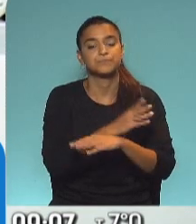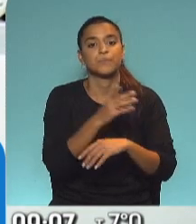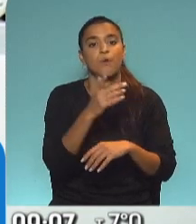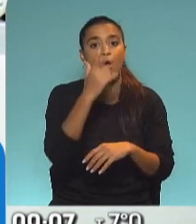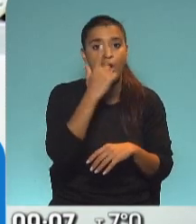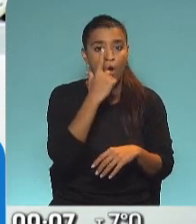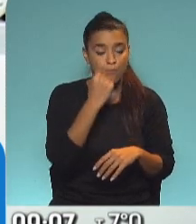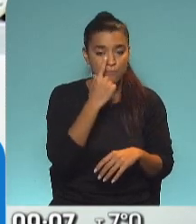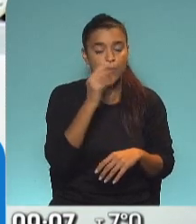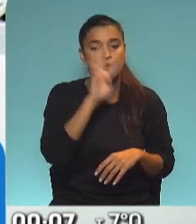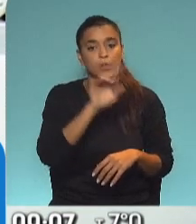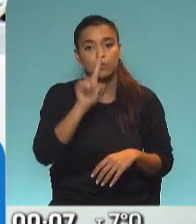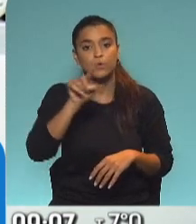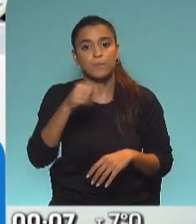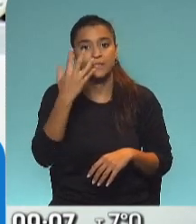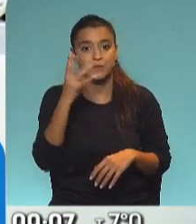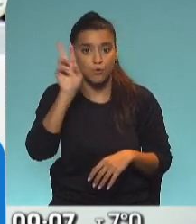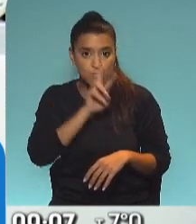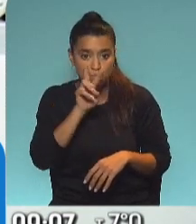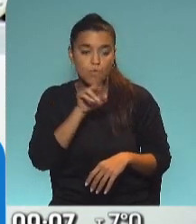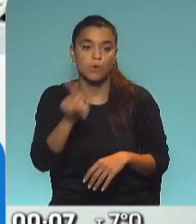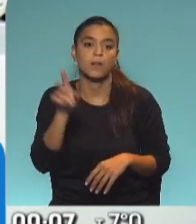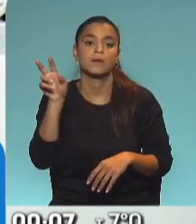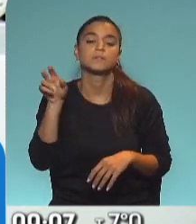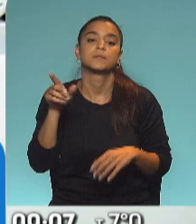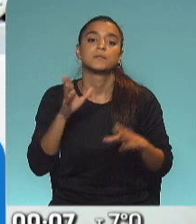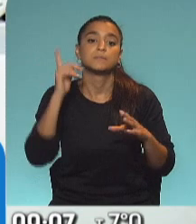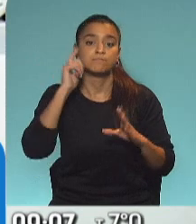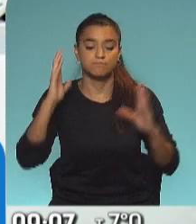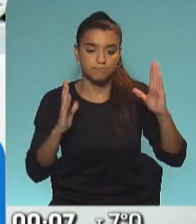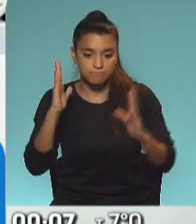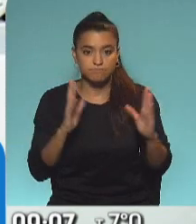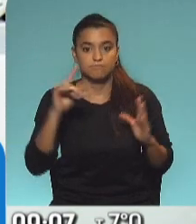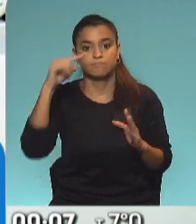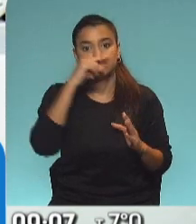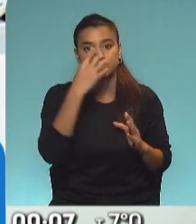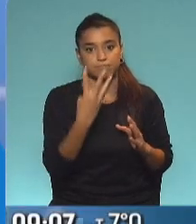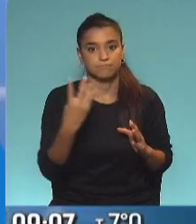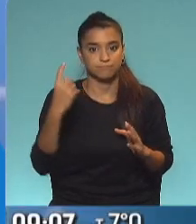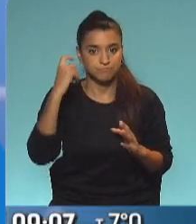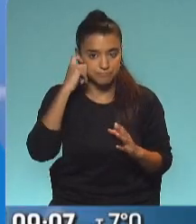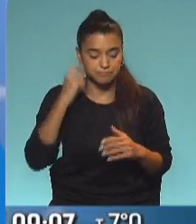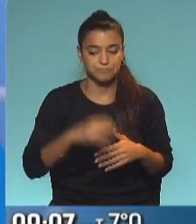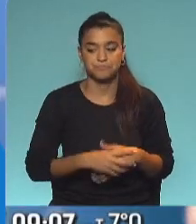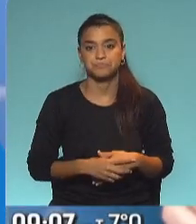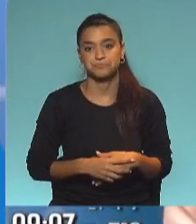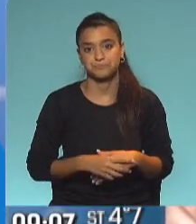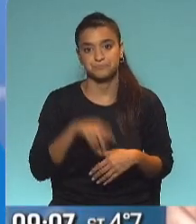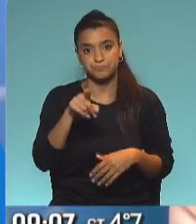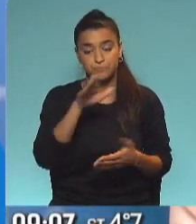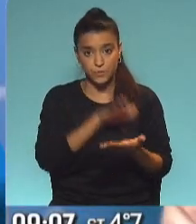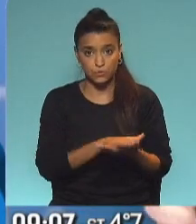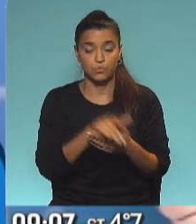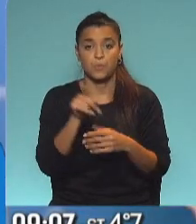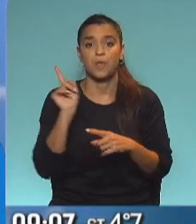varones, el 41,5% con mujeres y la edad mediana se mantiene en 74 años. Con respecto